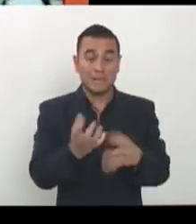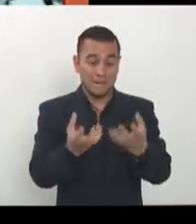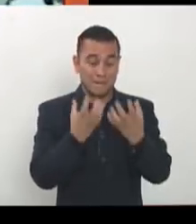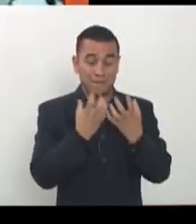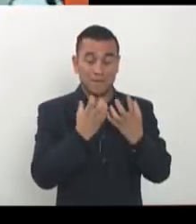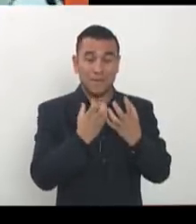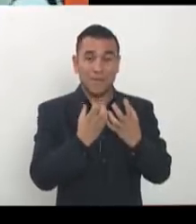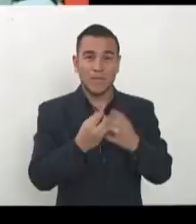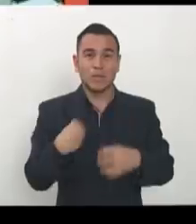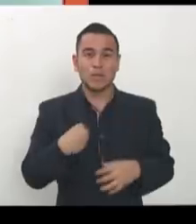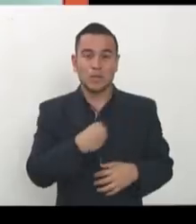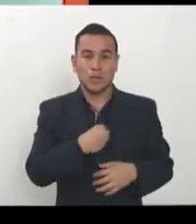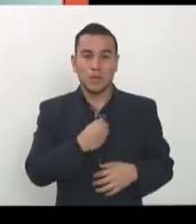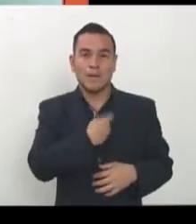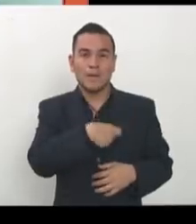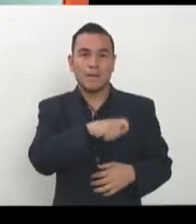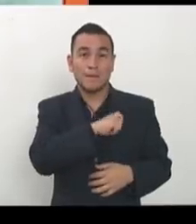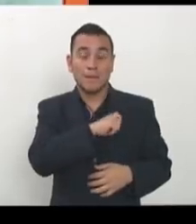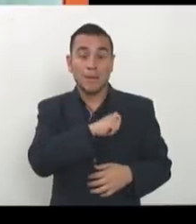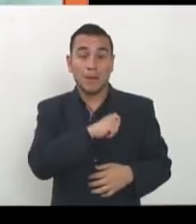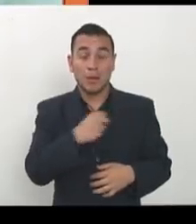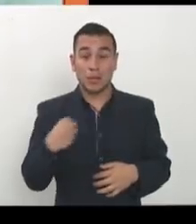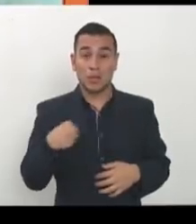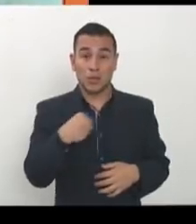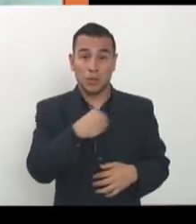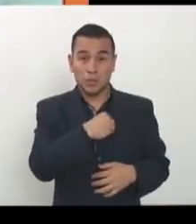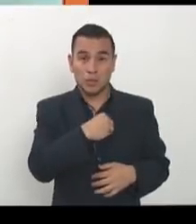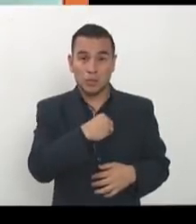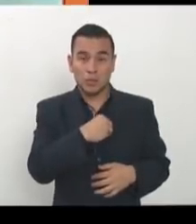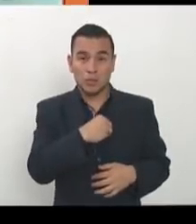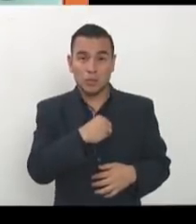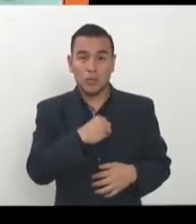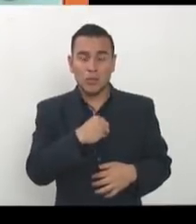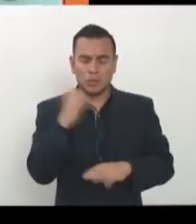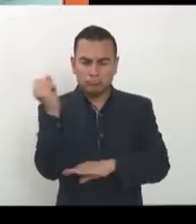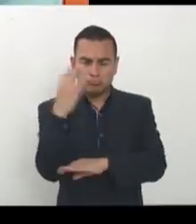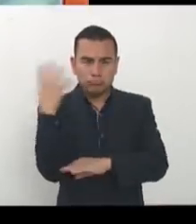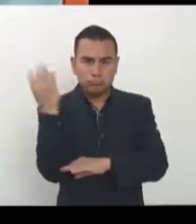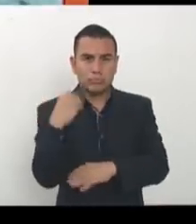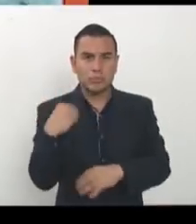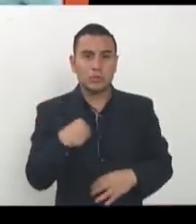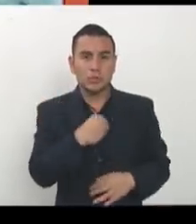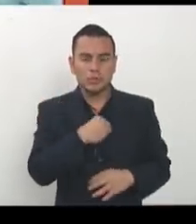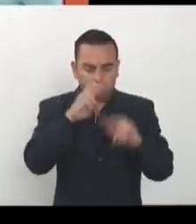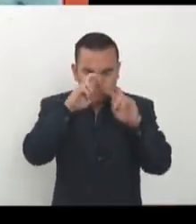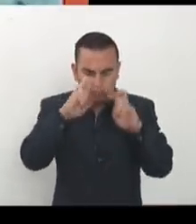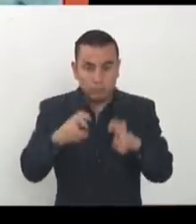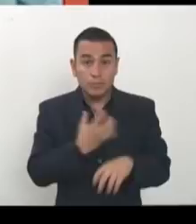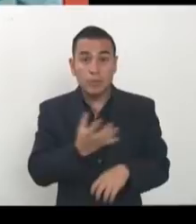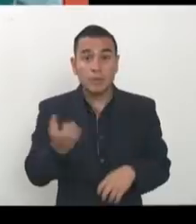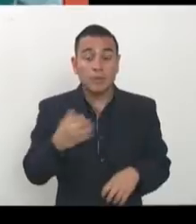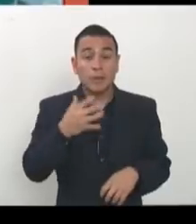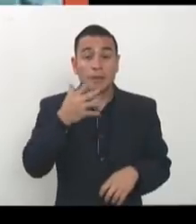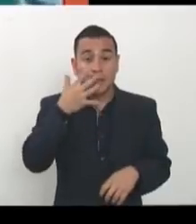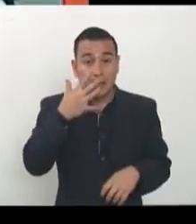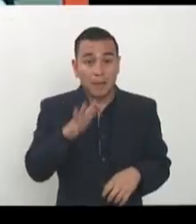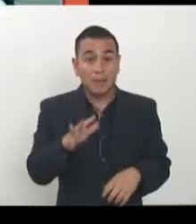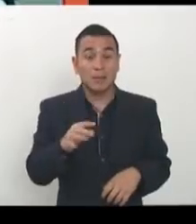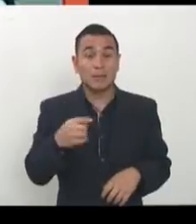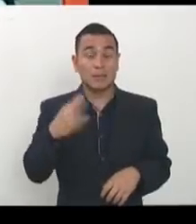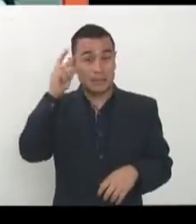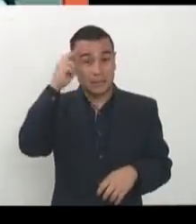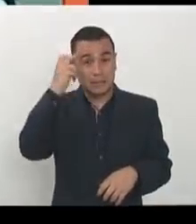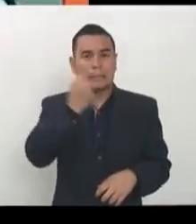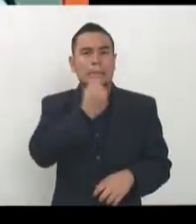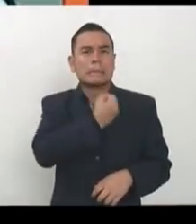intensivista médico internista médico de urgencias y que hemos sido maltratado en